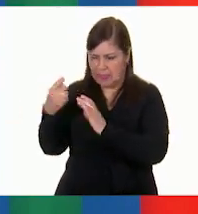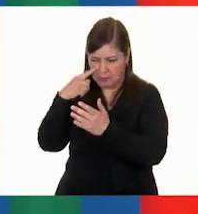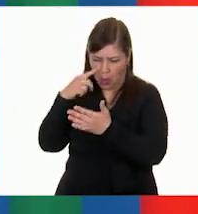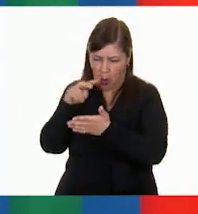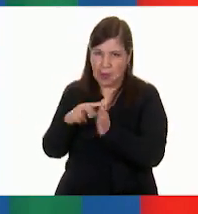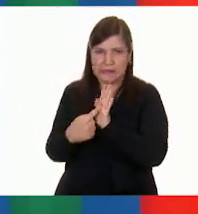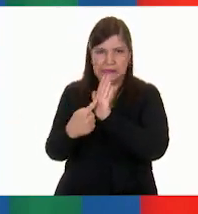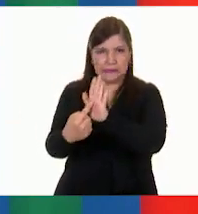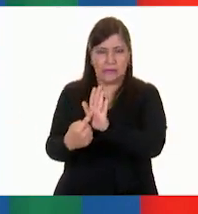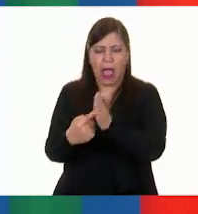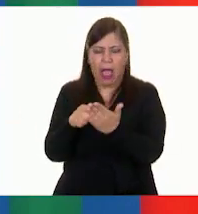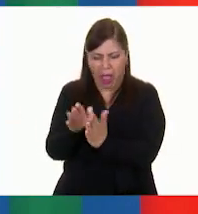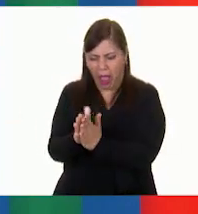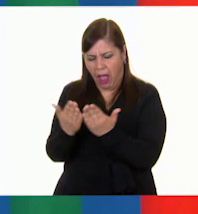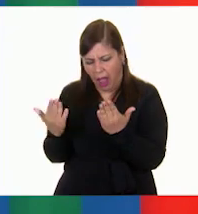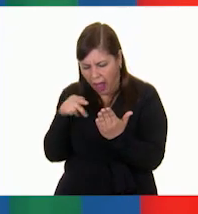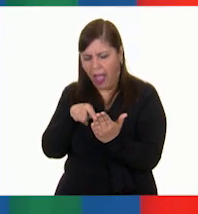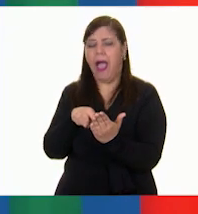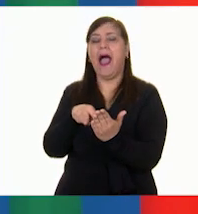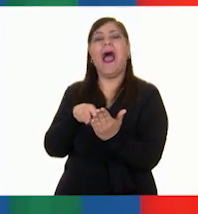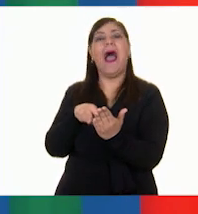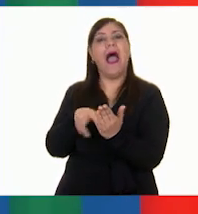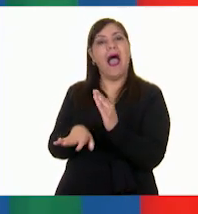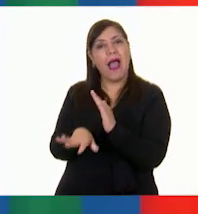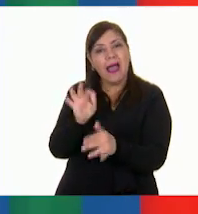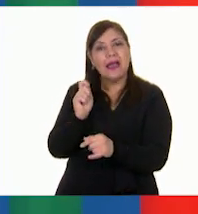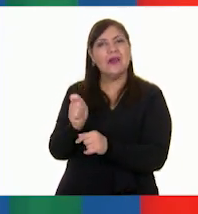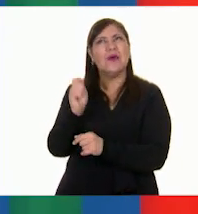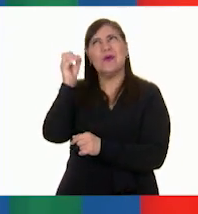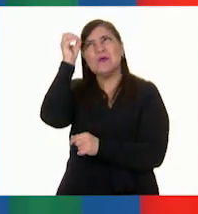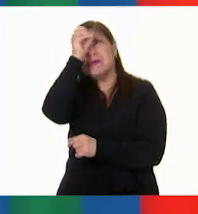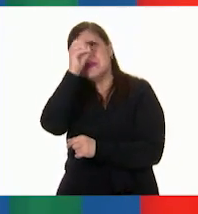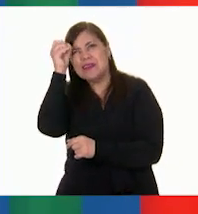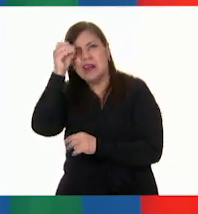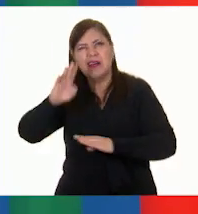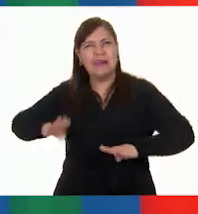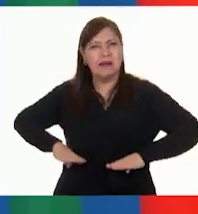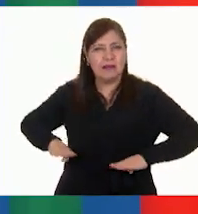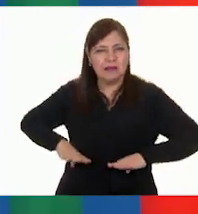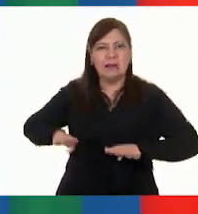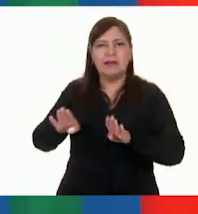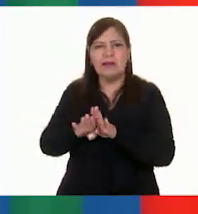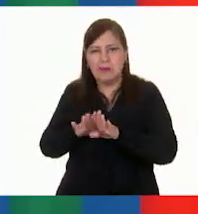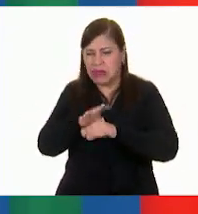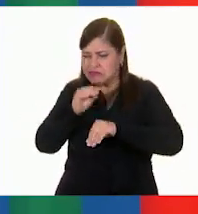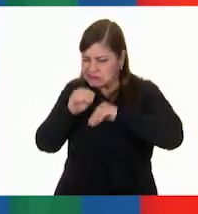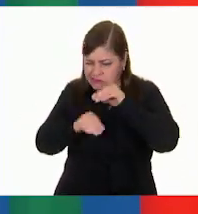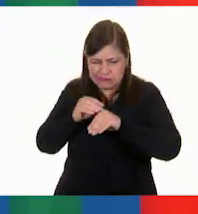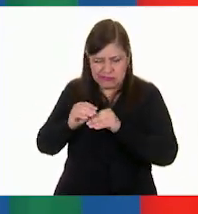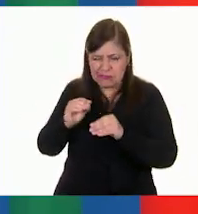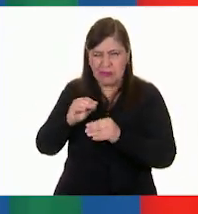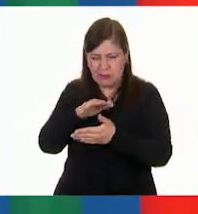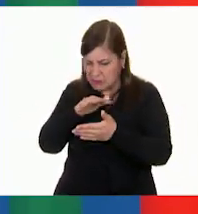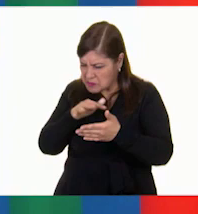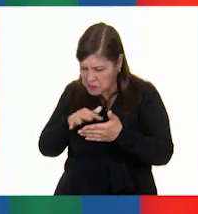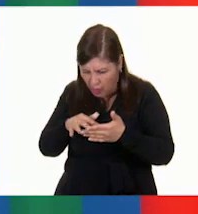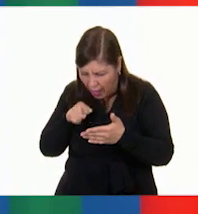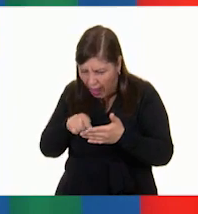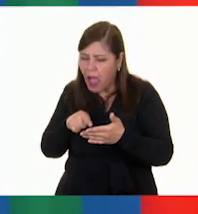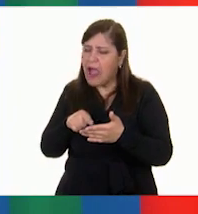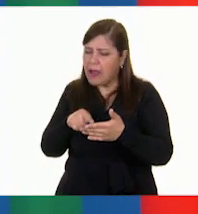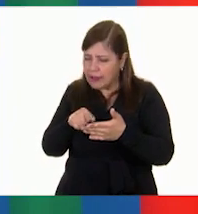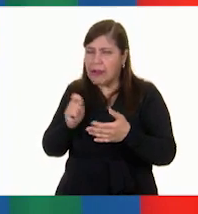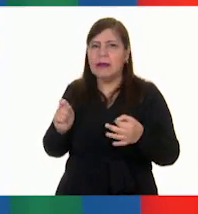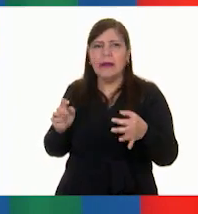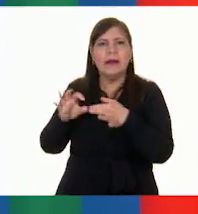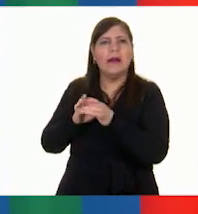opinión, revisen cómo son el tipo de opinión, cómo está estructurado efectivamente e intenten identificar cuál es la presentación